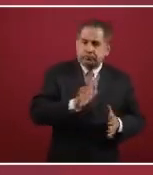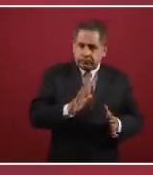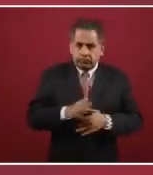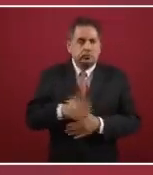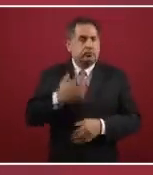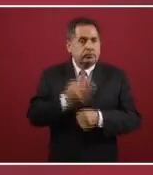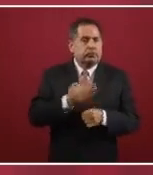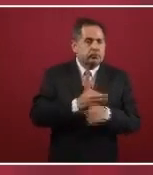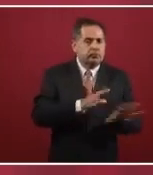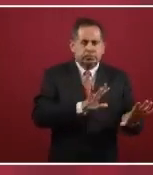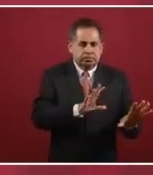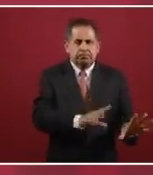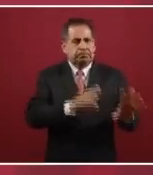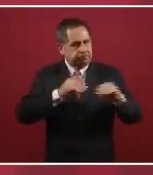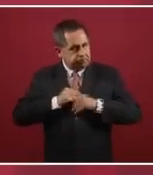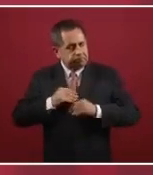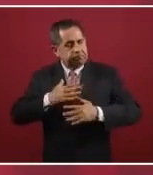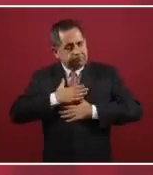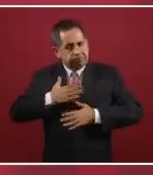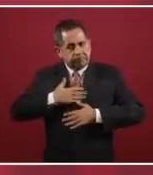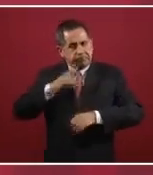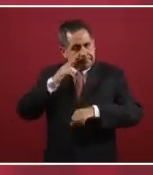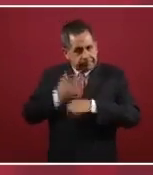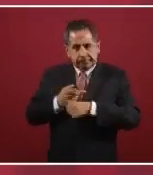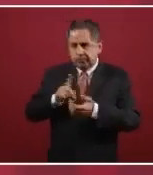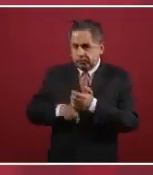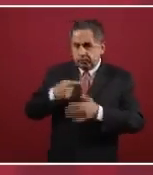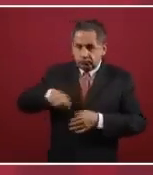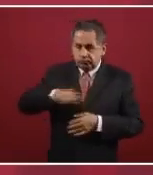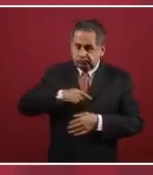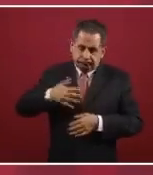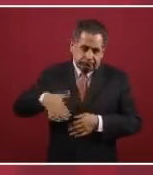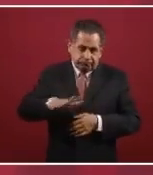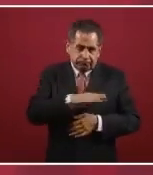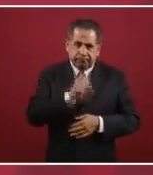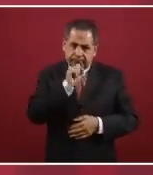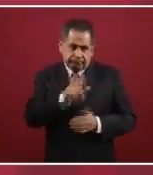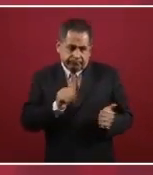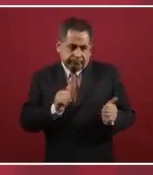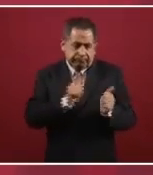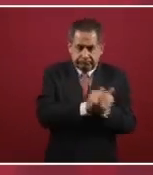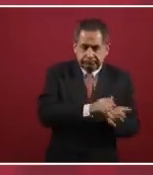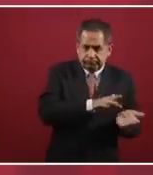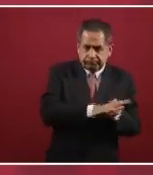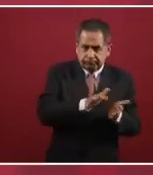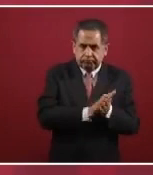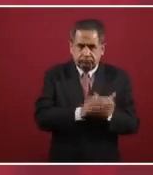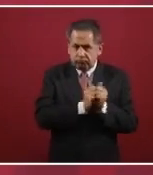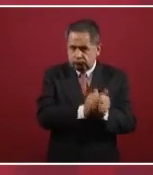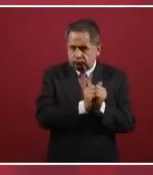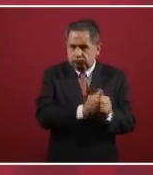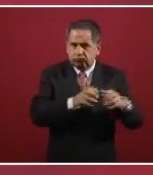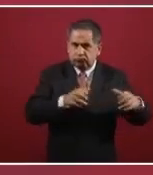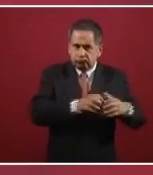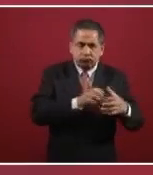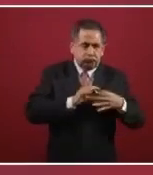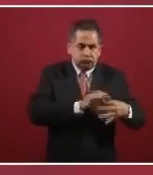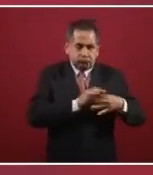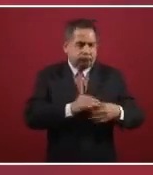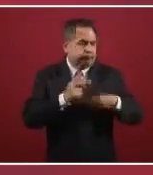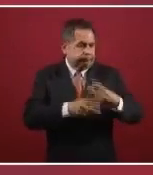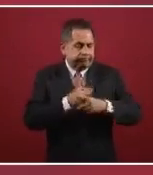esta responsabilidad desde el Estado mexicano y no solamente contarán con nuestro apoyo, sino con nuestro acompañamiento, y de ahí